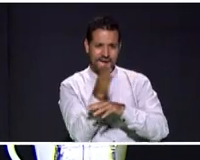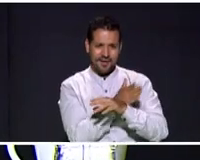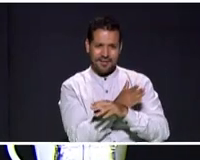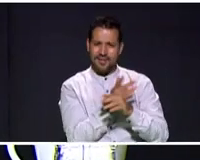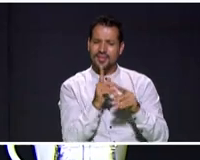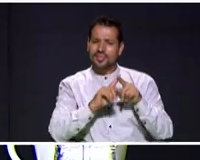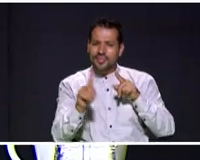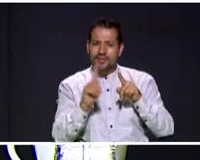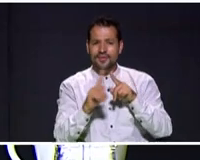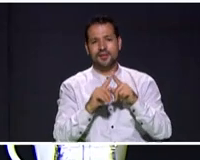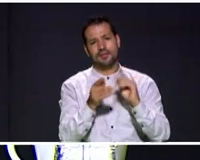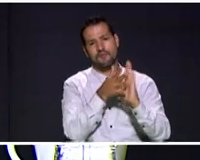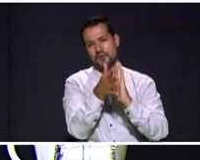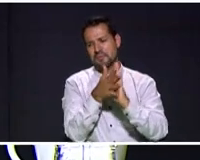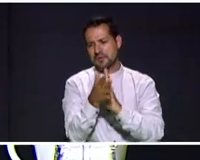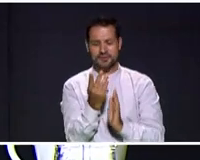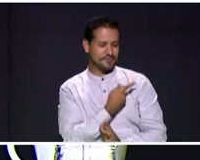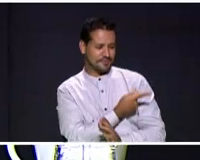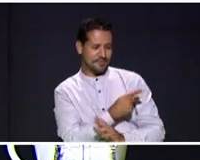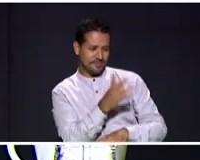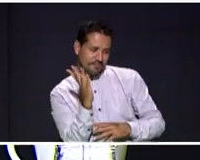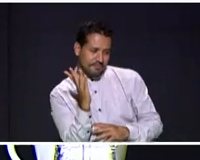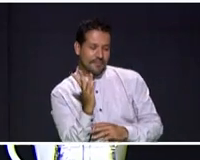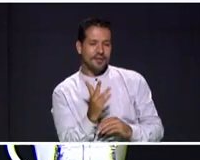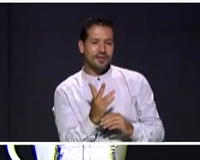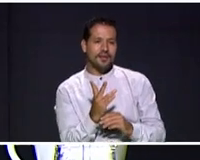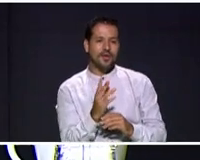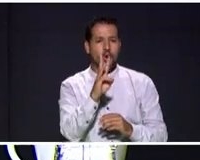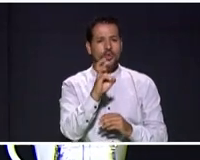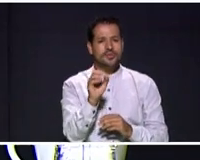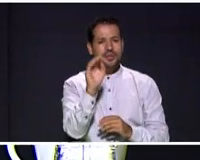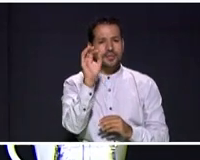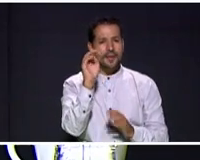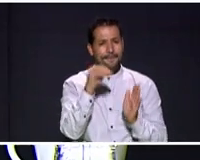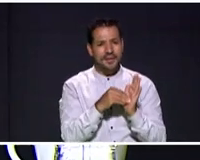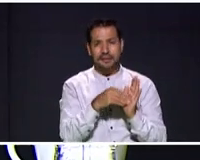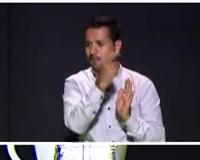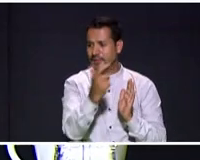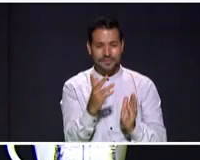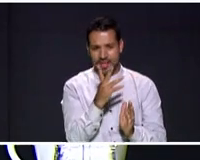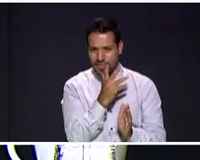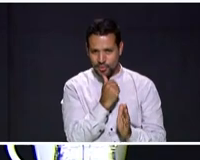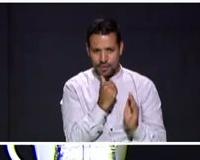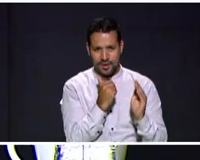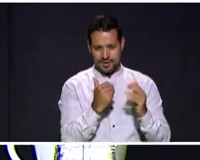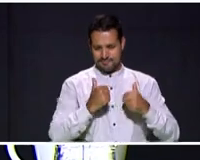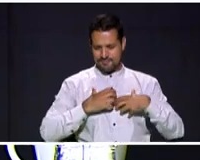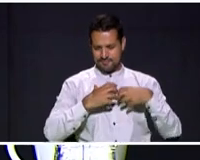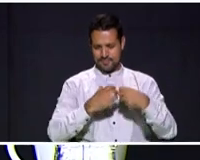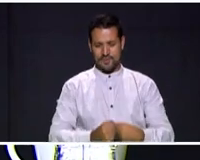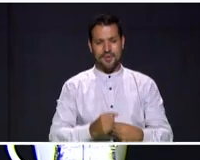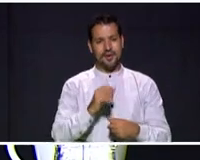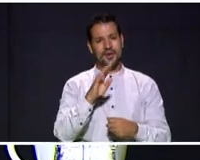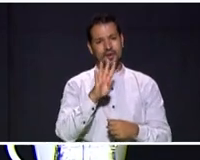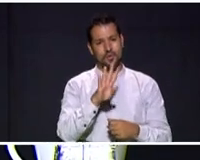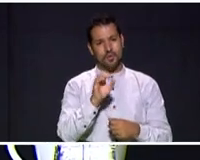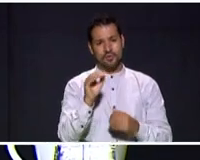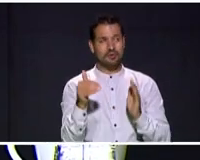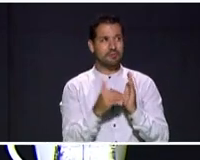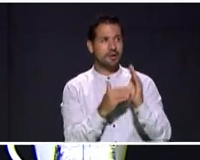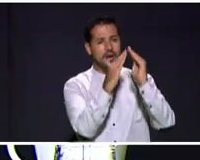aproximadamente en 97.000 es el déficit en cantidad de viviendas en antioquia y aproximadamente 400.000 en mal estado